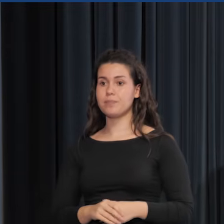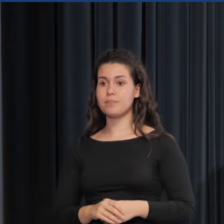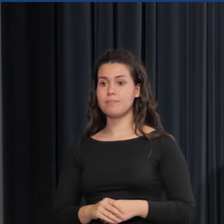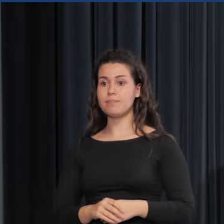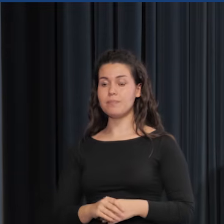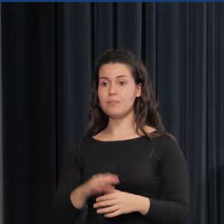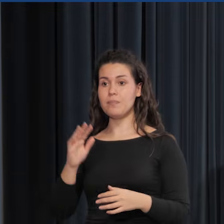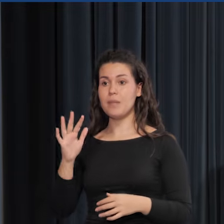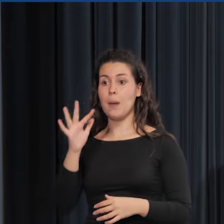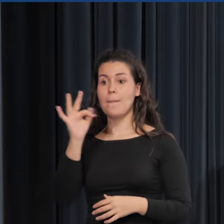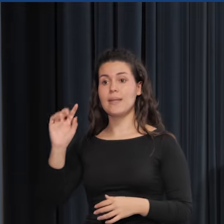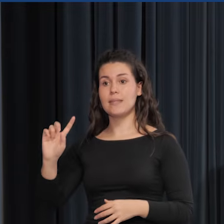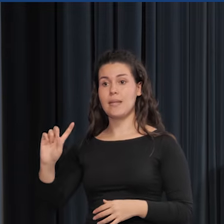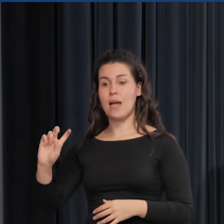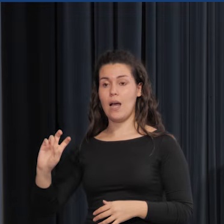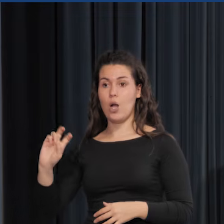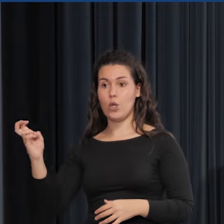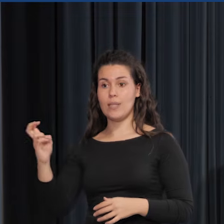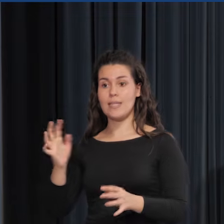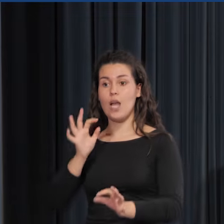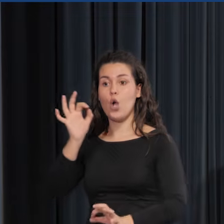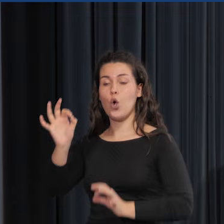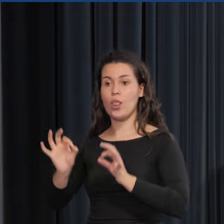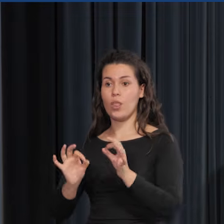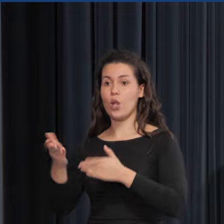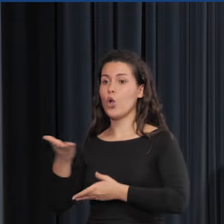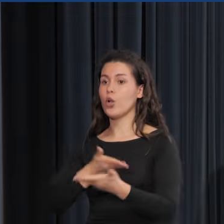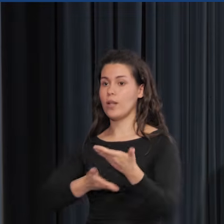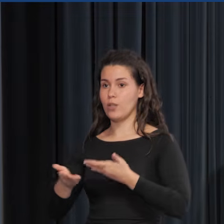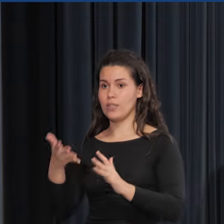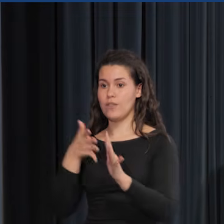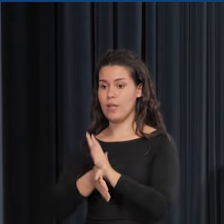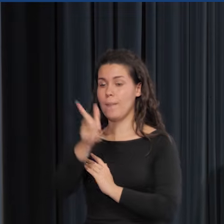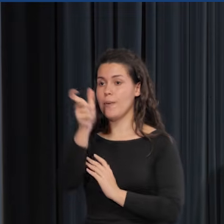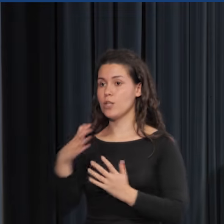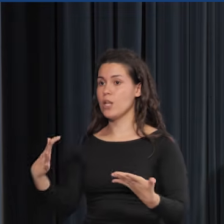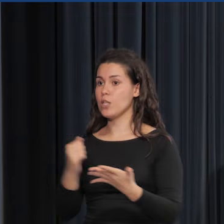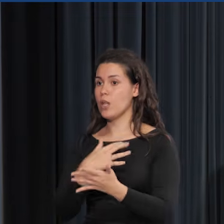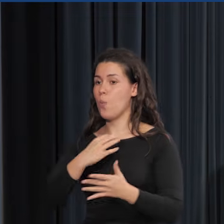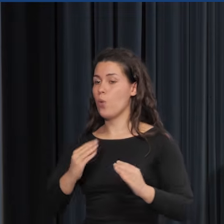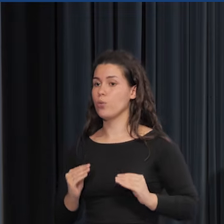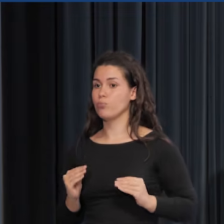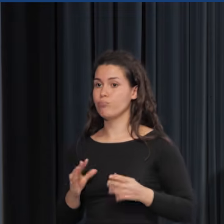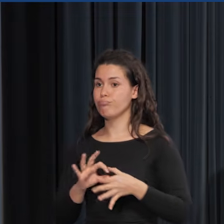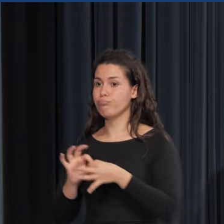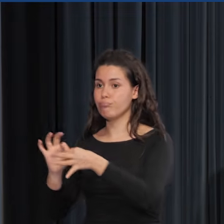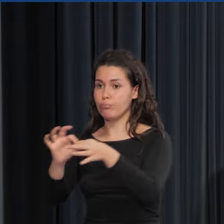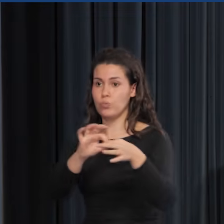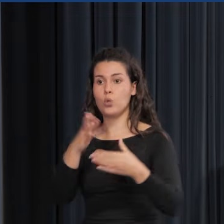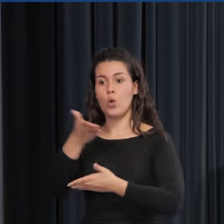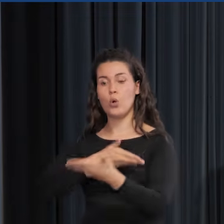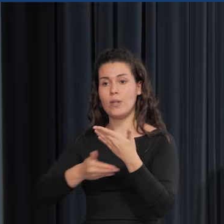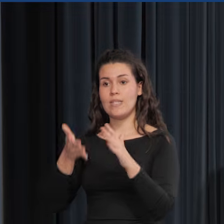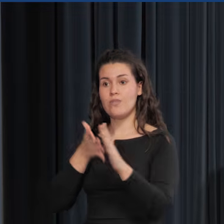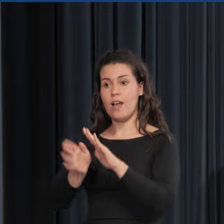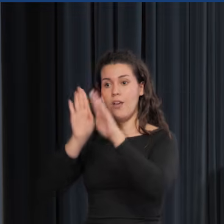es la coordinación. Vamos a tener a todos los agentes intervinientes desde la fase inicial. Eso nos va a permitir que a la hora de la ejecución